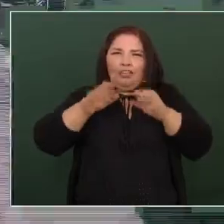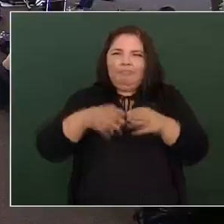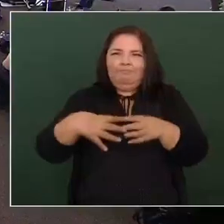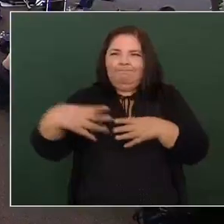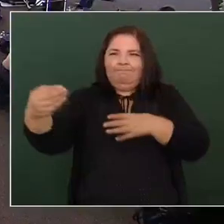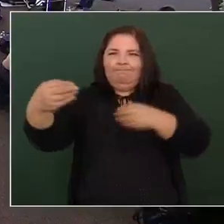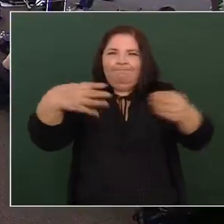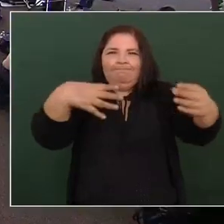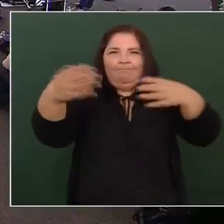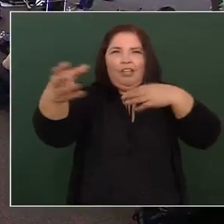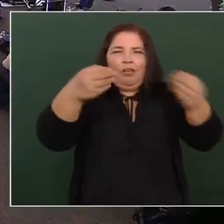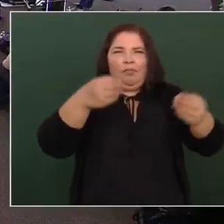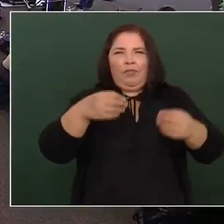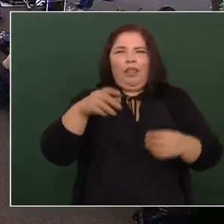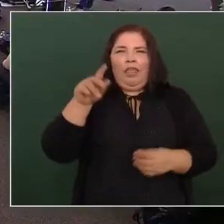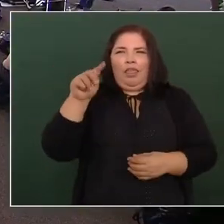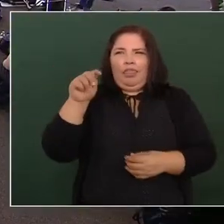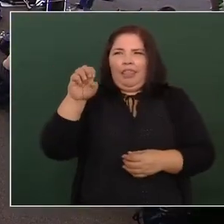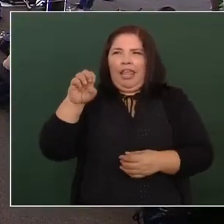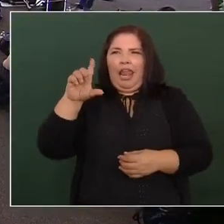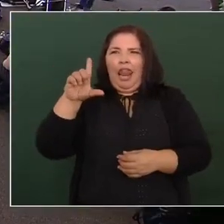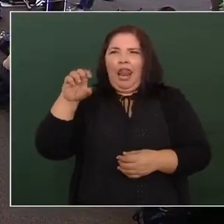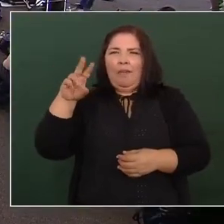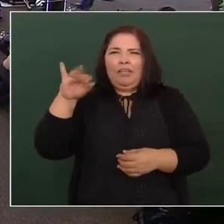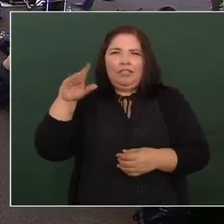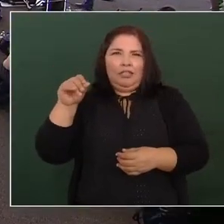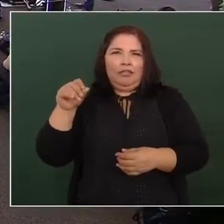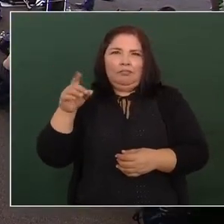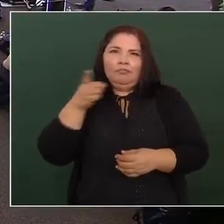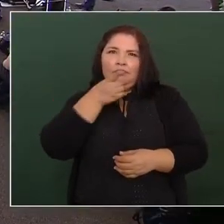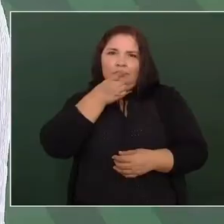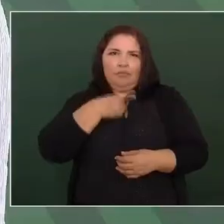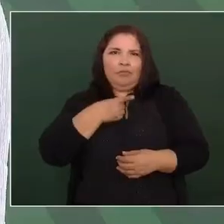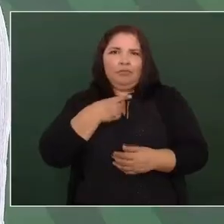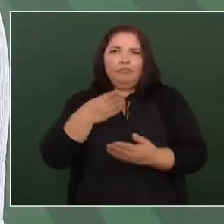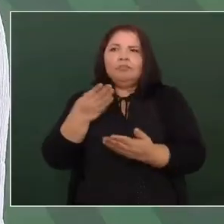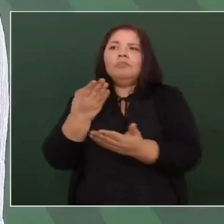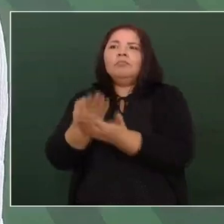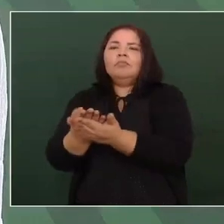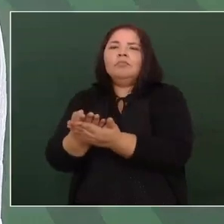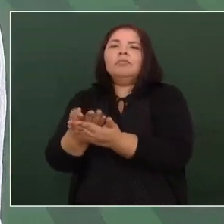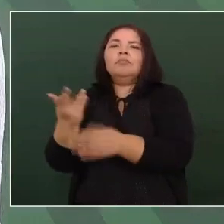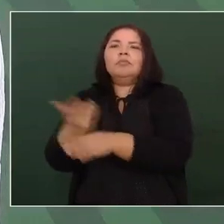Por ejemplo, Televisa me tiene que responder